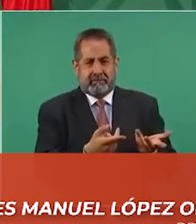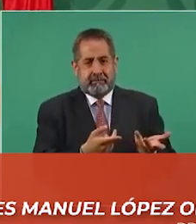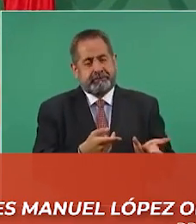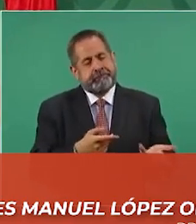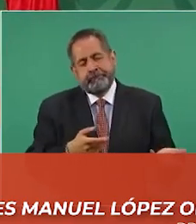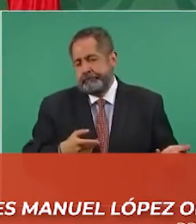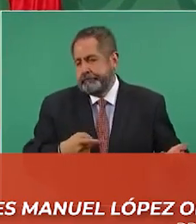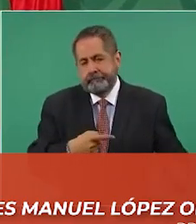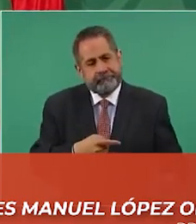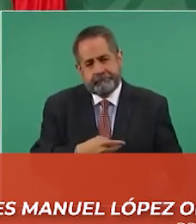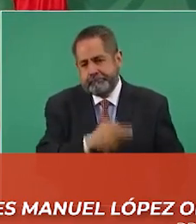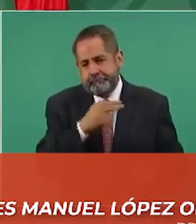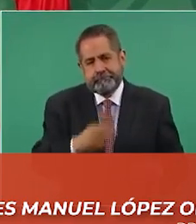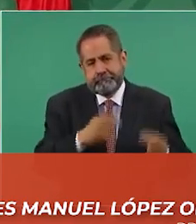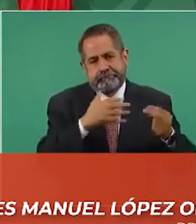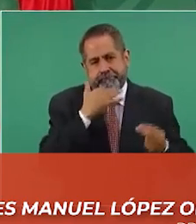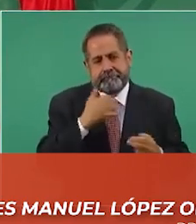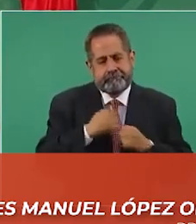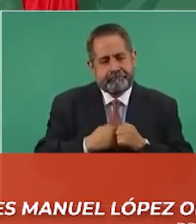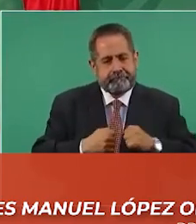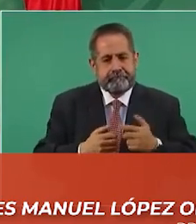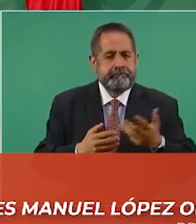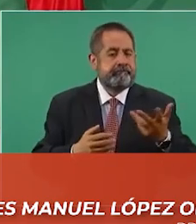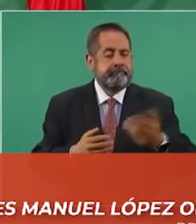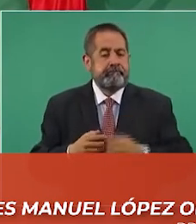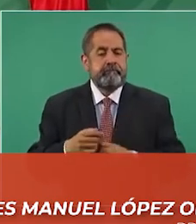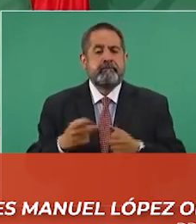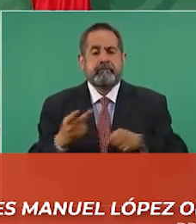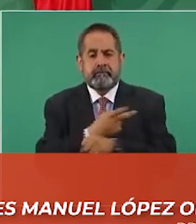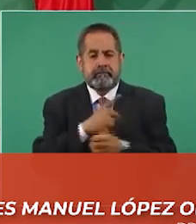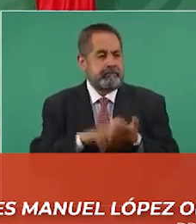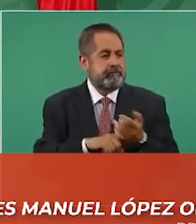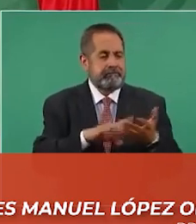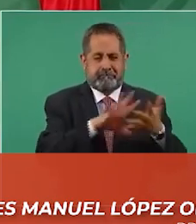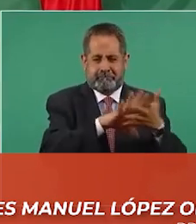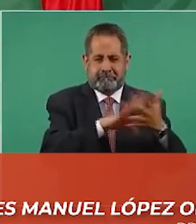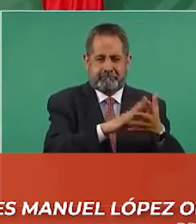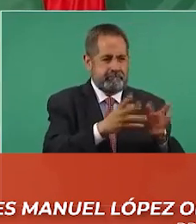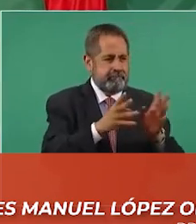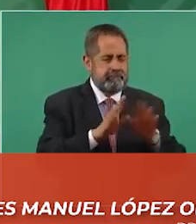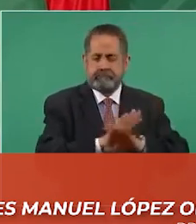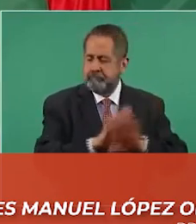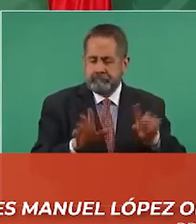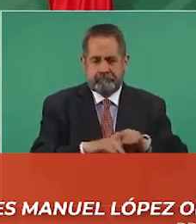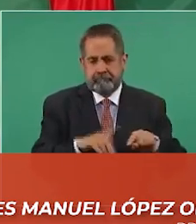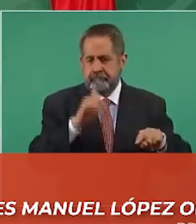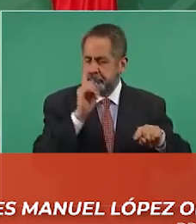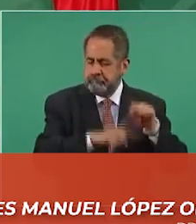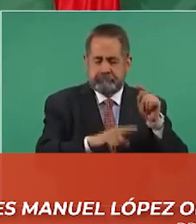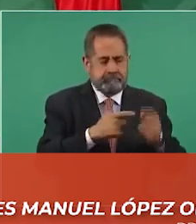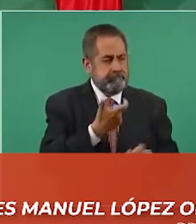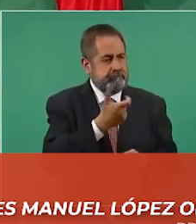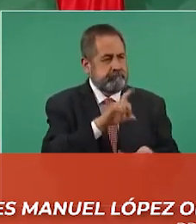Entonces, ¿qué está pasando en el caso de los reclusorios? Bueno, pues se están haciendo descuentos,